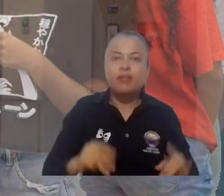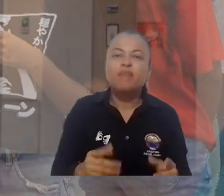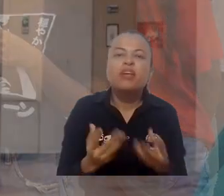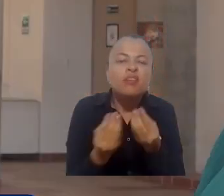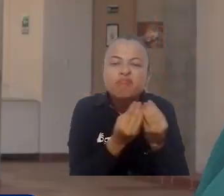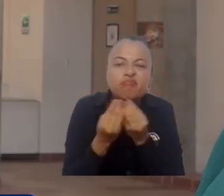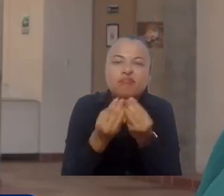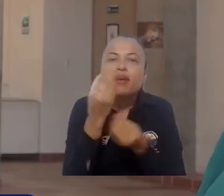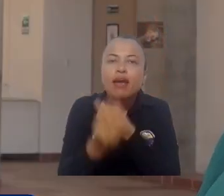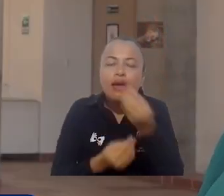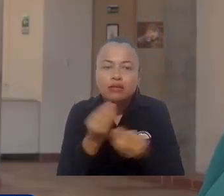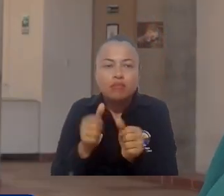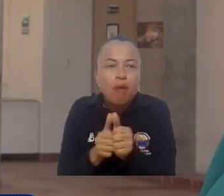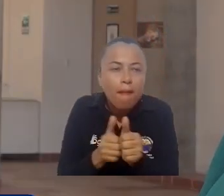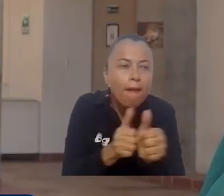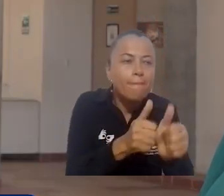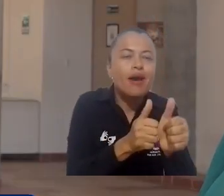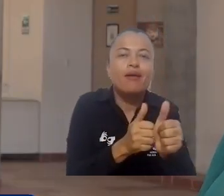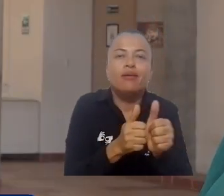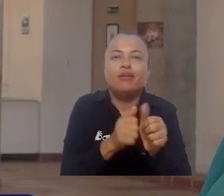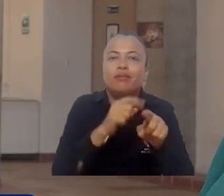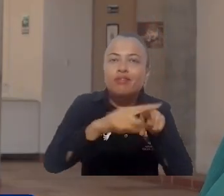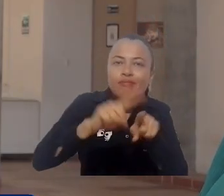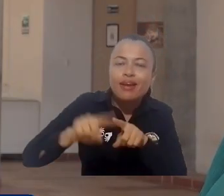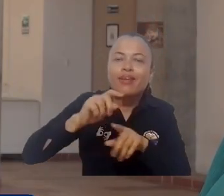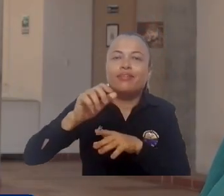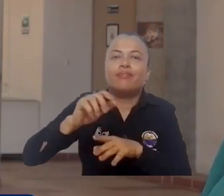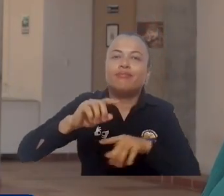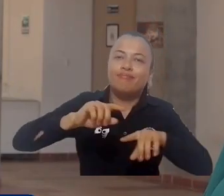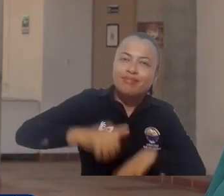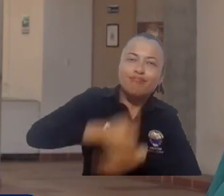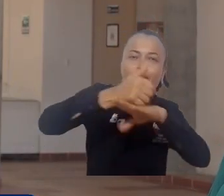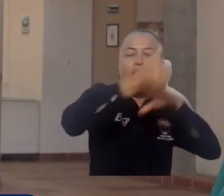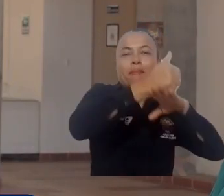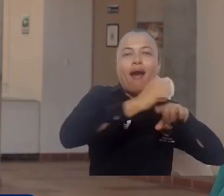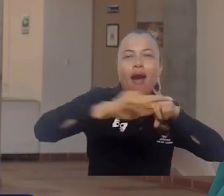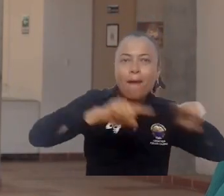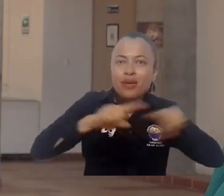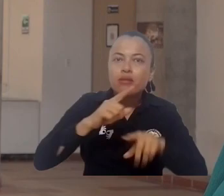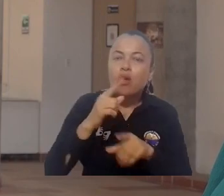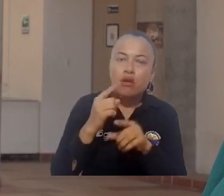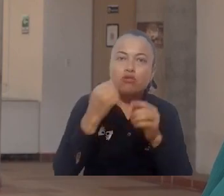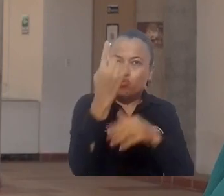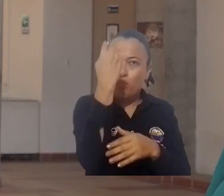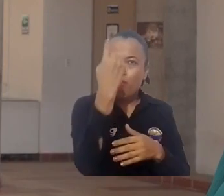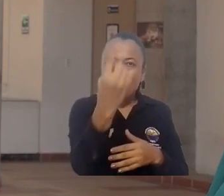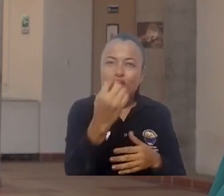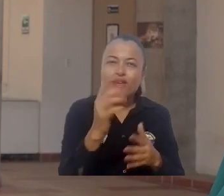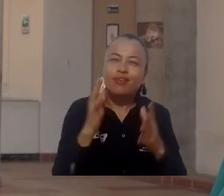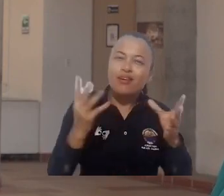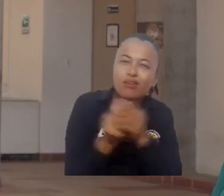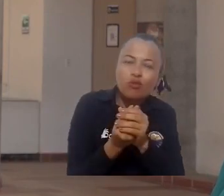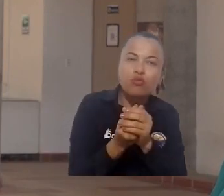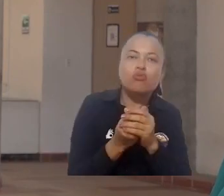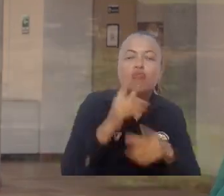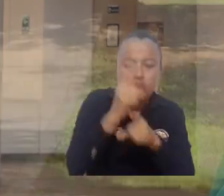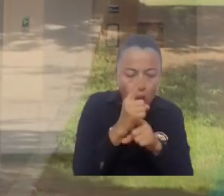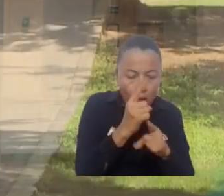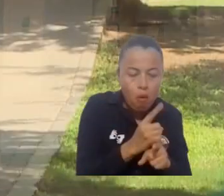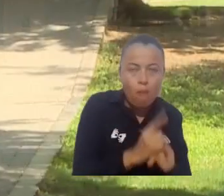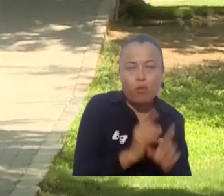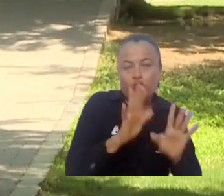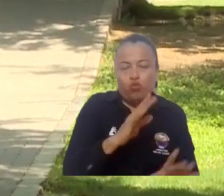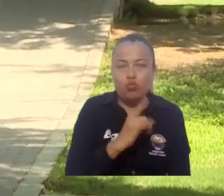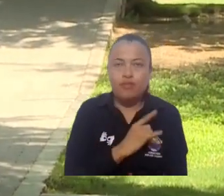con esta comisión lo que se va es acompañar a las diferentes instancias directivas y administrativas de la universidad para que se cumplan las políticas